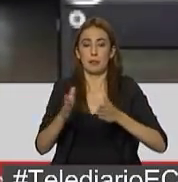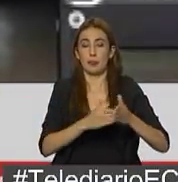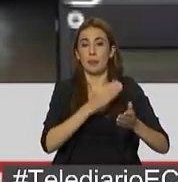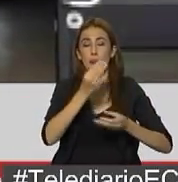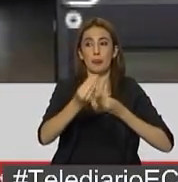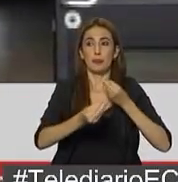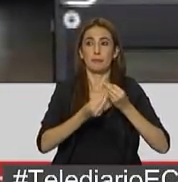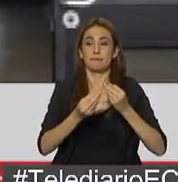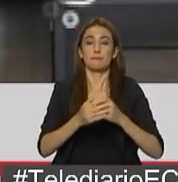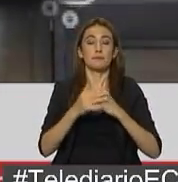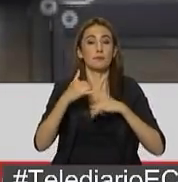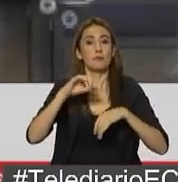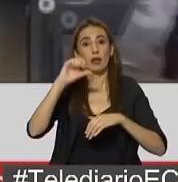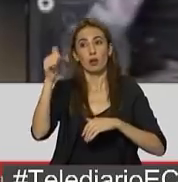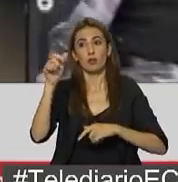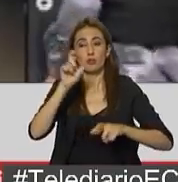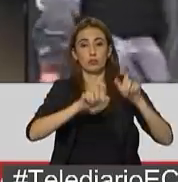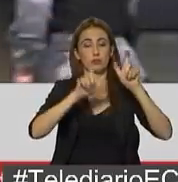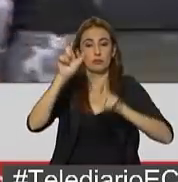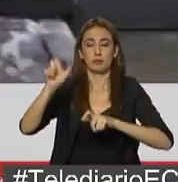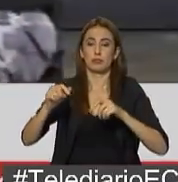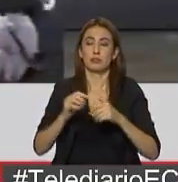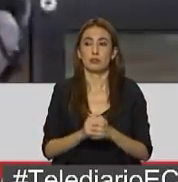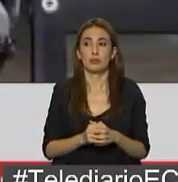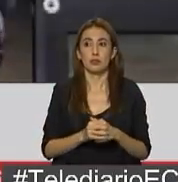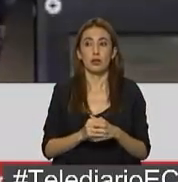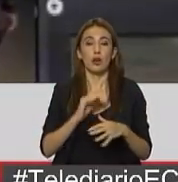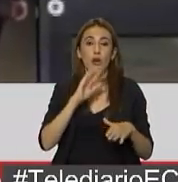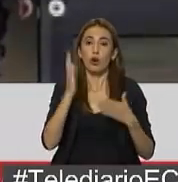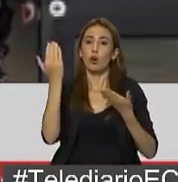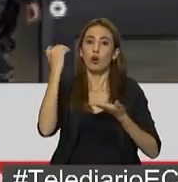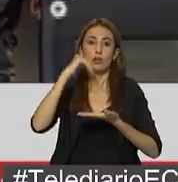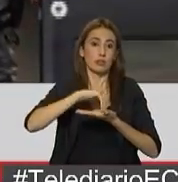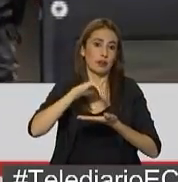ciudadanos a otro centro. Van a volverse a soldar